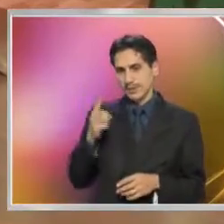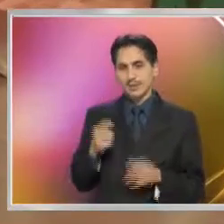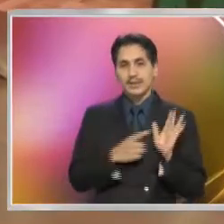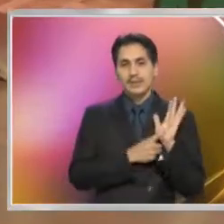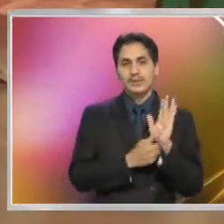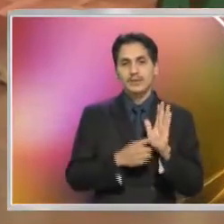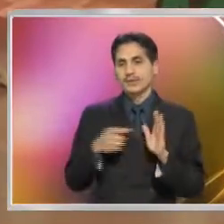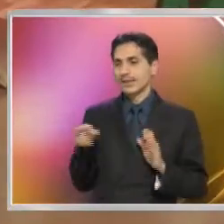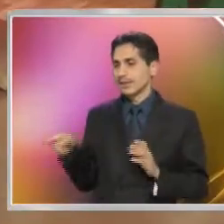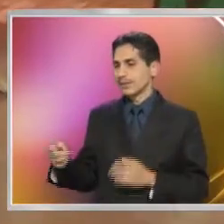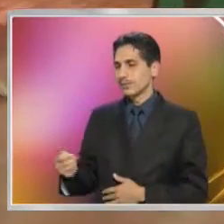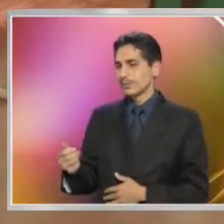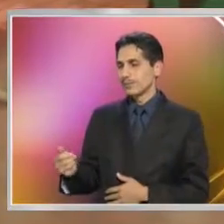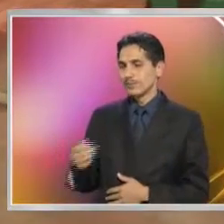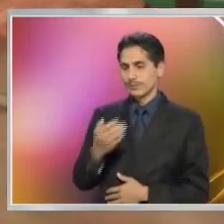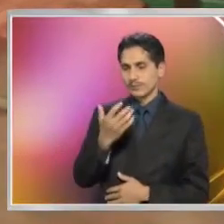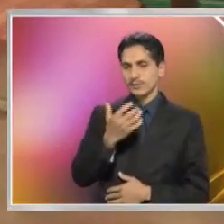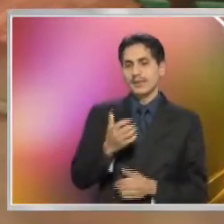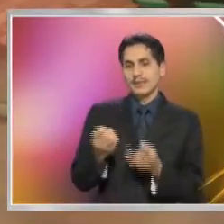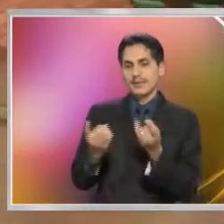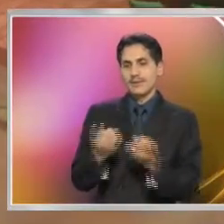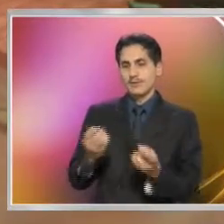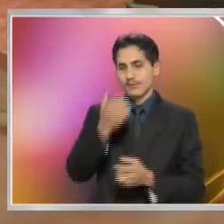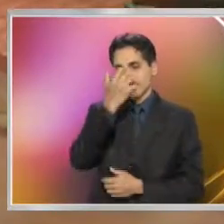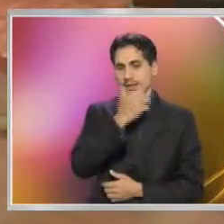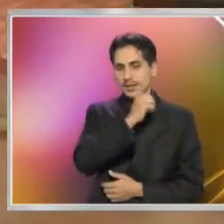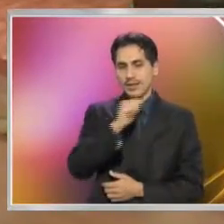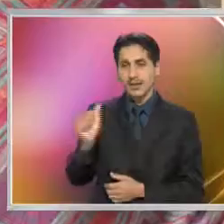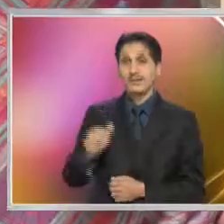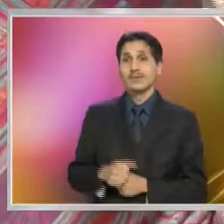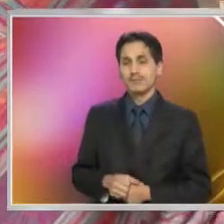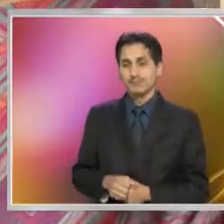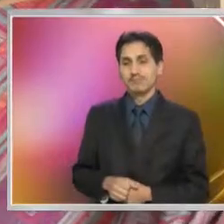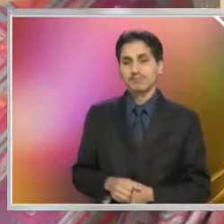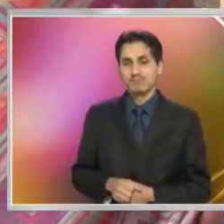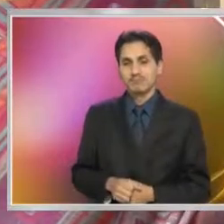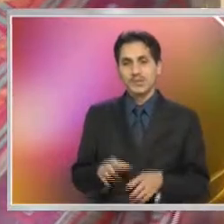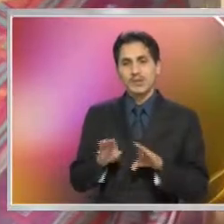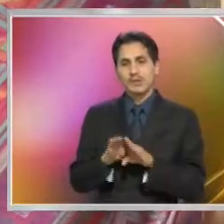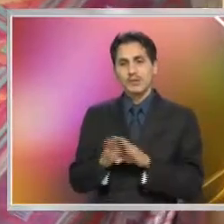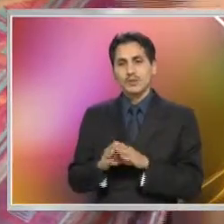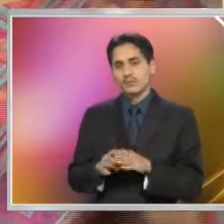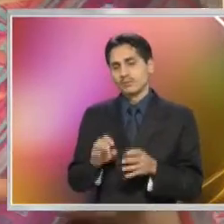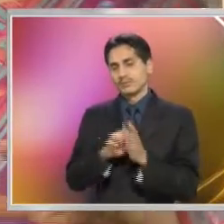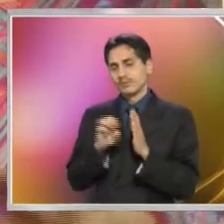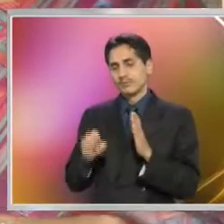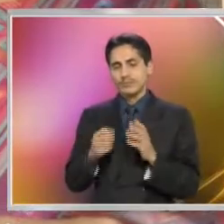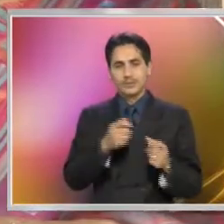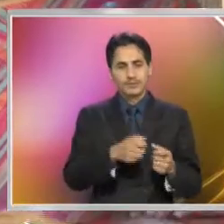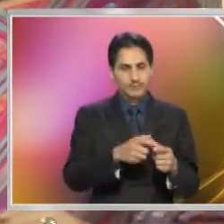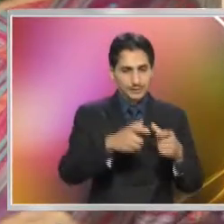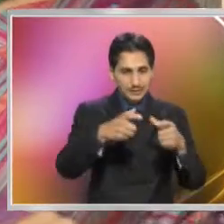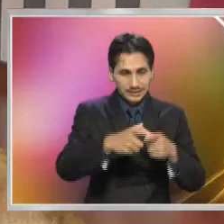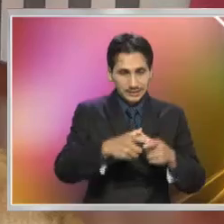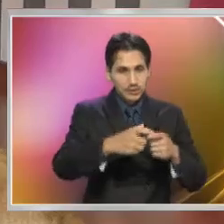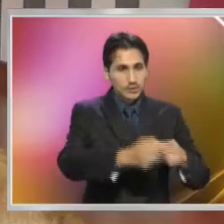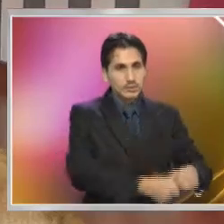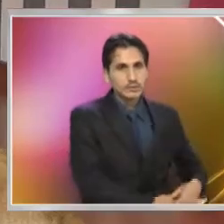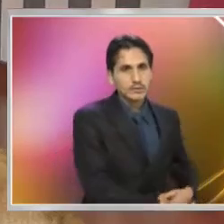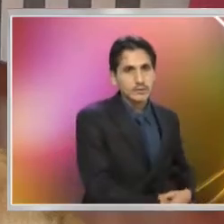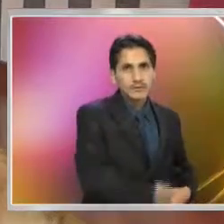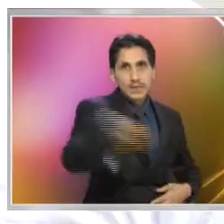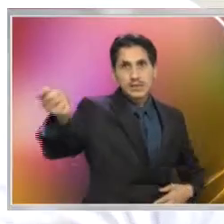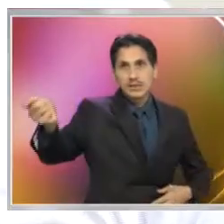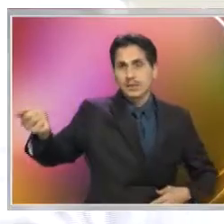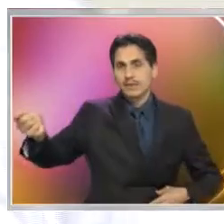en alto el nombre de México en este deporte. Gabriel, ¿has sido el único mexicano en la historia en participar en este deporte? Sí, así es. Este deporte